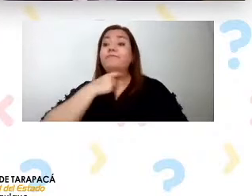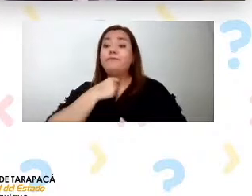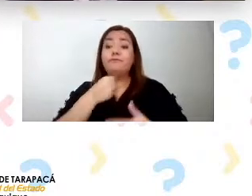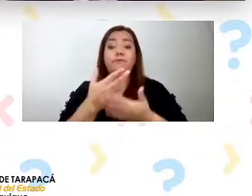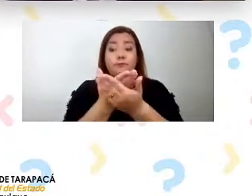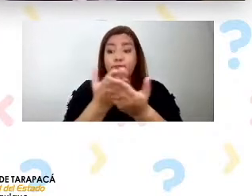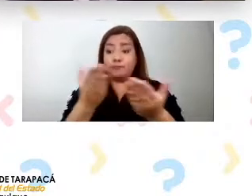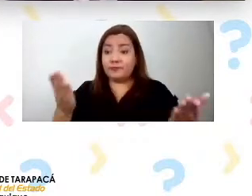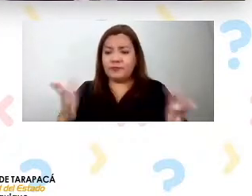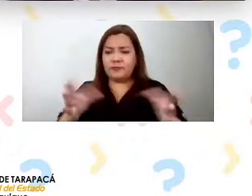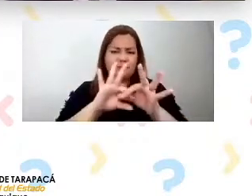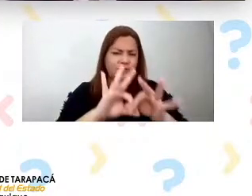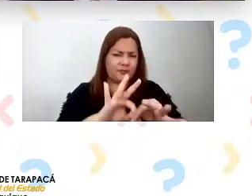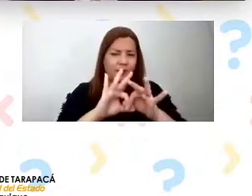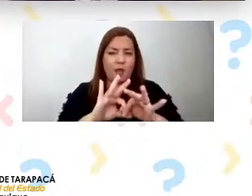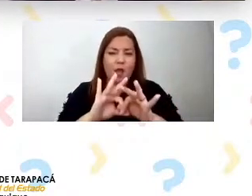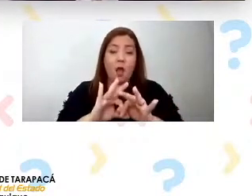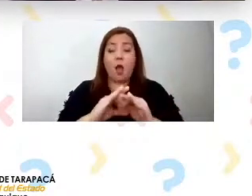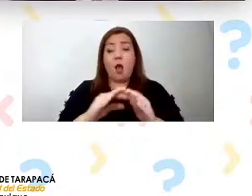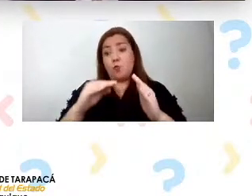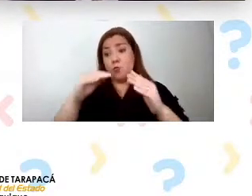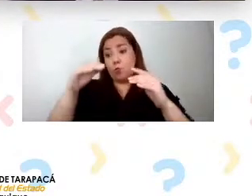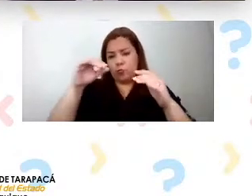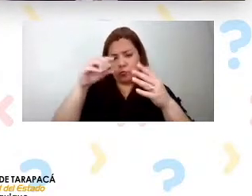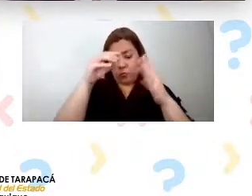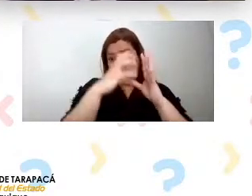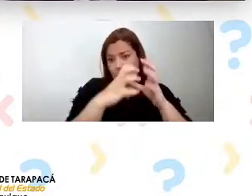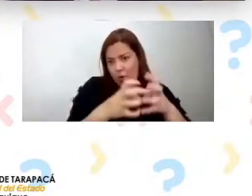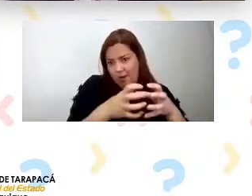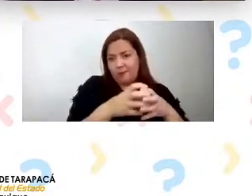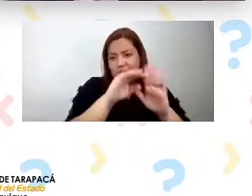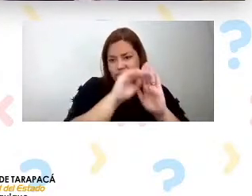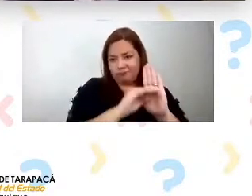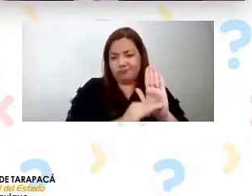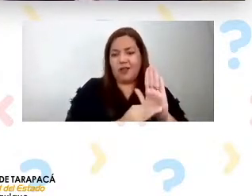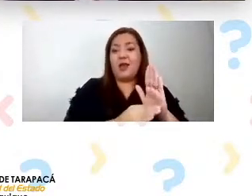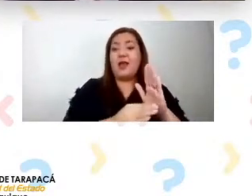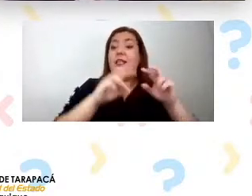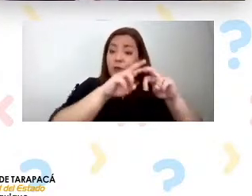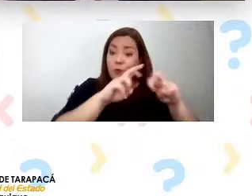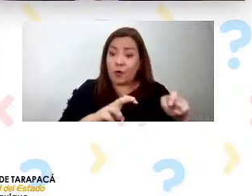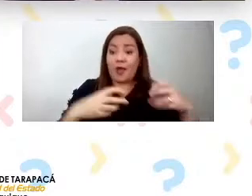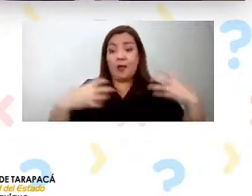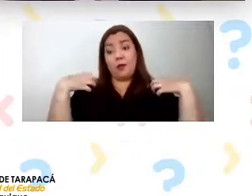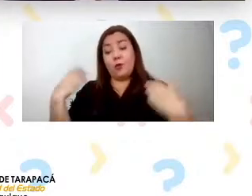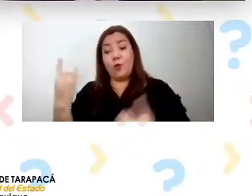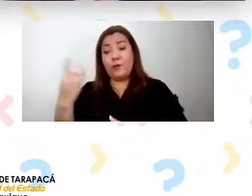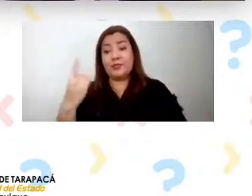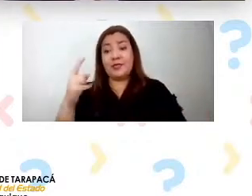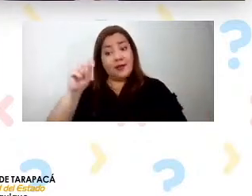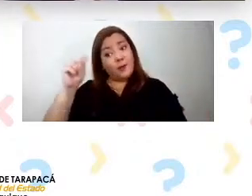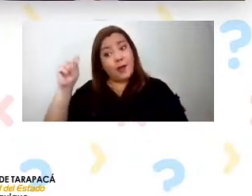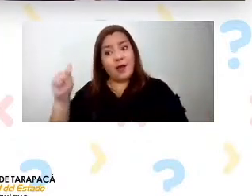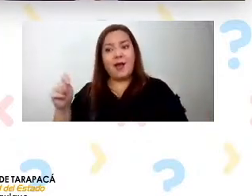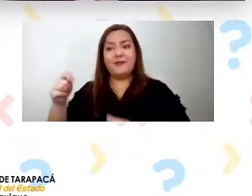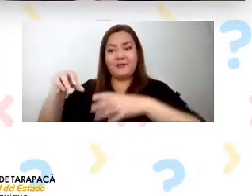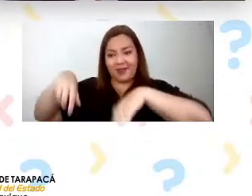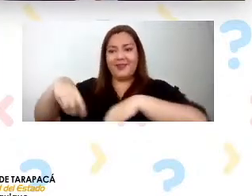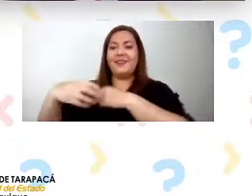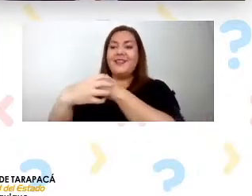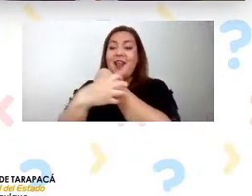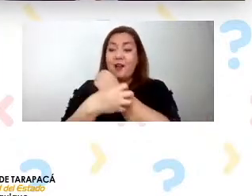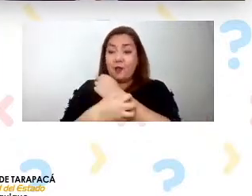al programa regional Explora a cargo de la Universidad de Tarapacá, en la región de